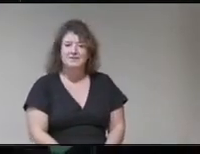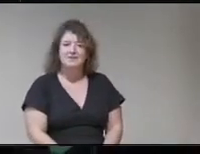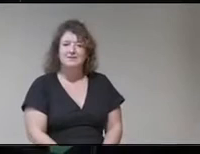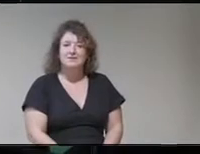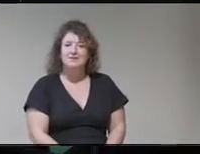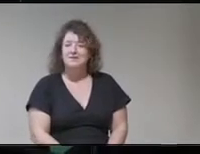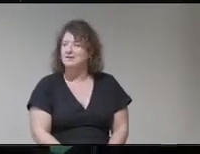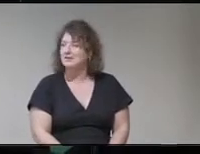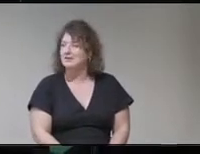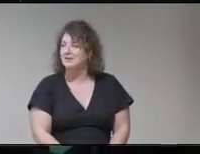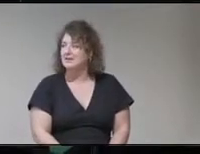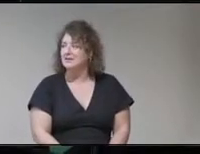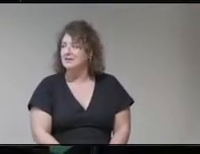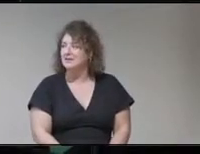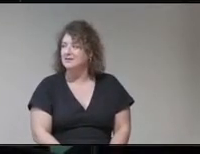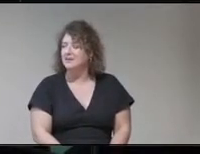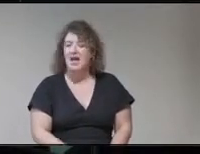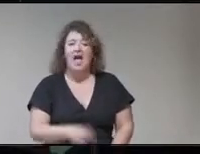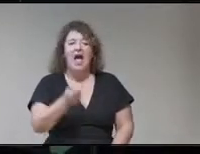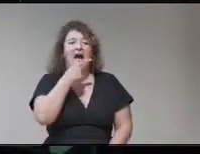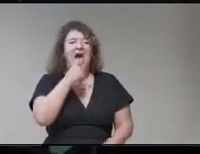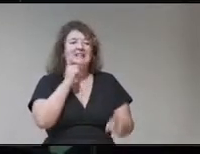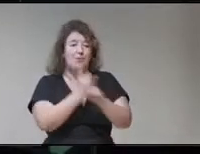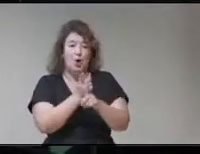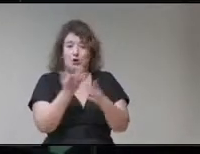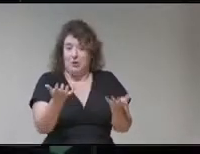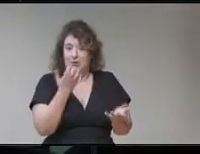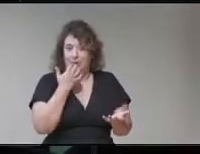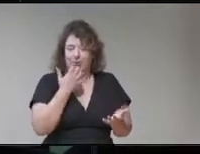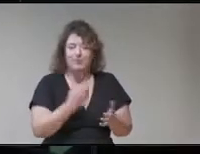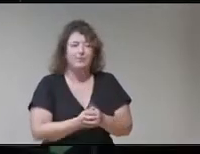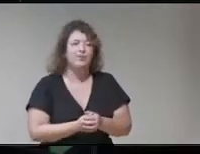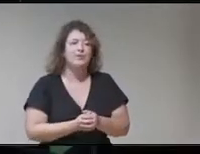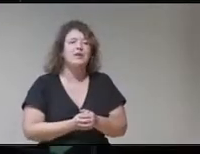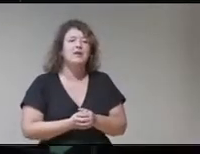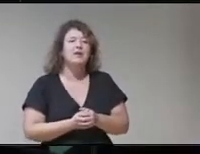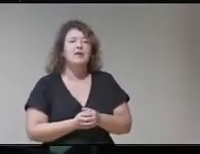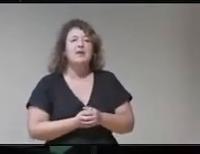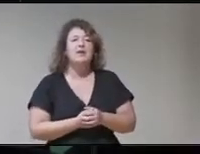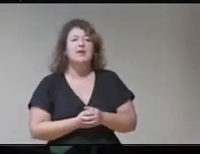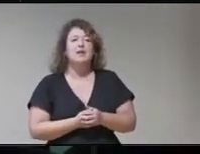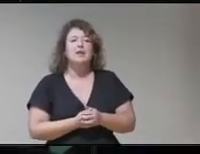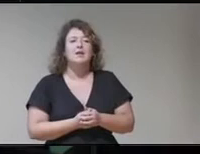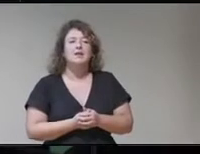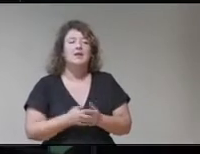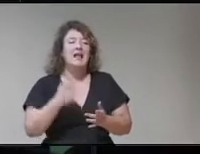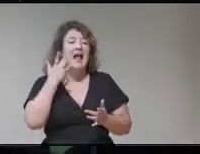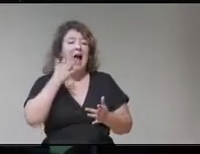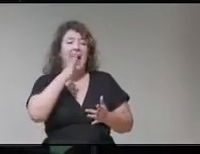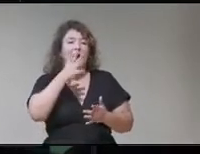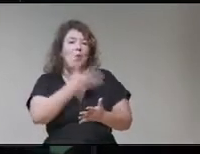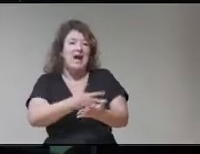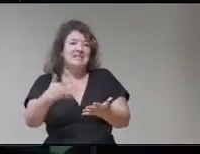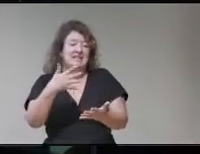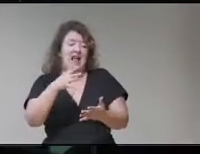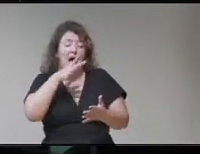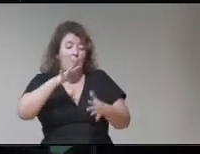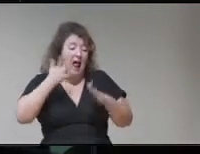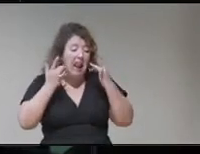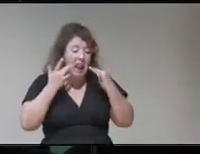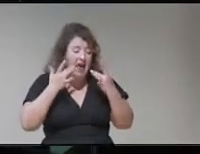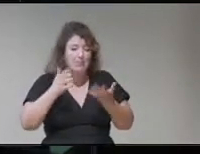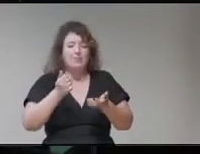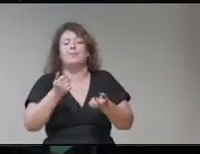¿De dónde salen los antibióticos? ¿De dónde sale la depuración de las aguas? ¿De dónde salen las